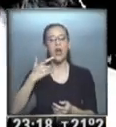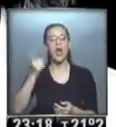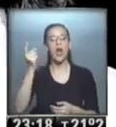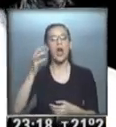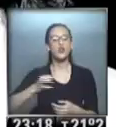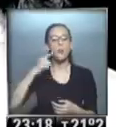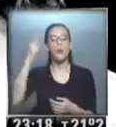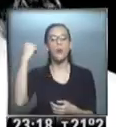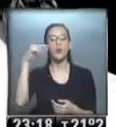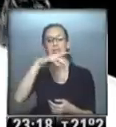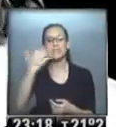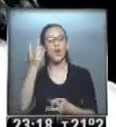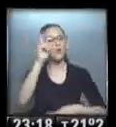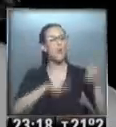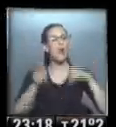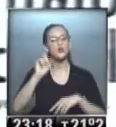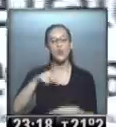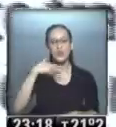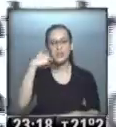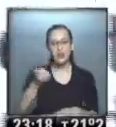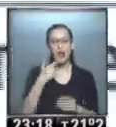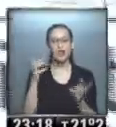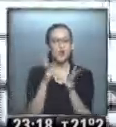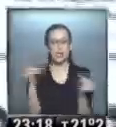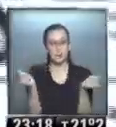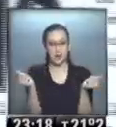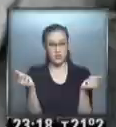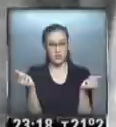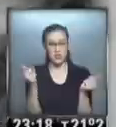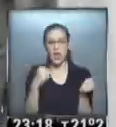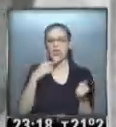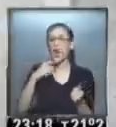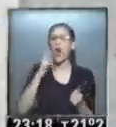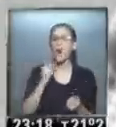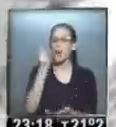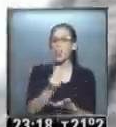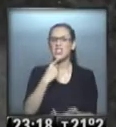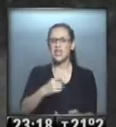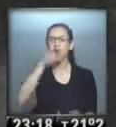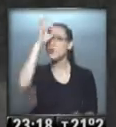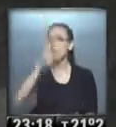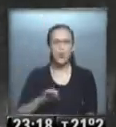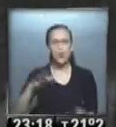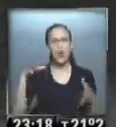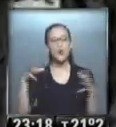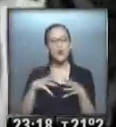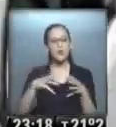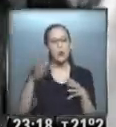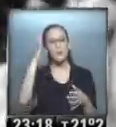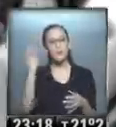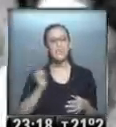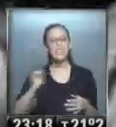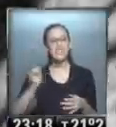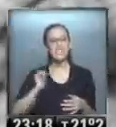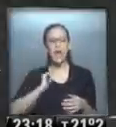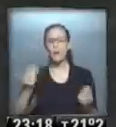desaparecida como nosotros, él decía: nunca los militares van a destruir los archivos